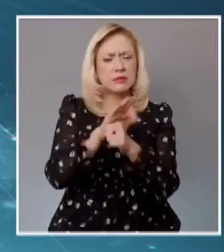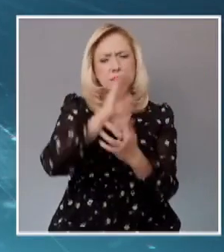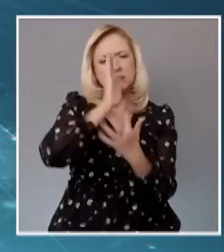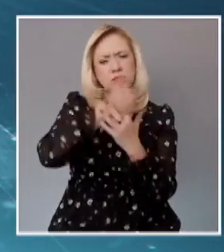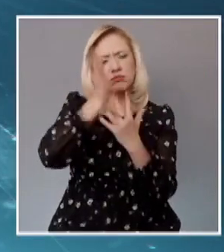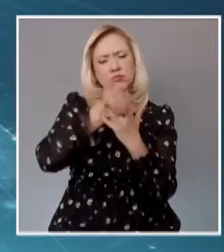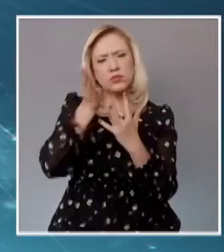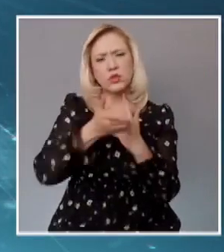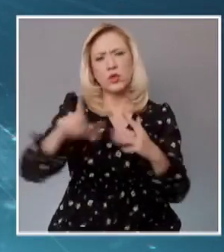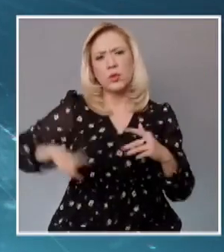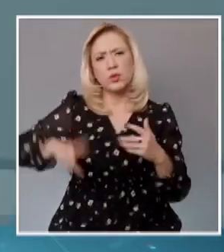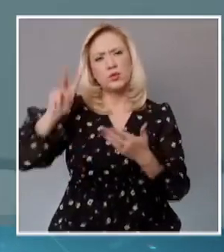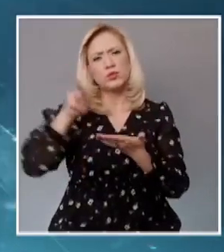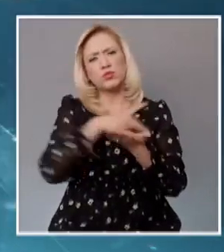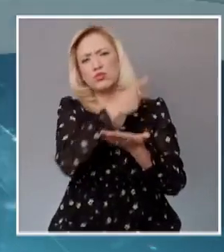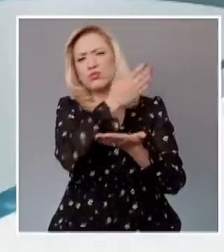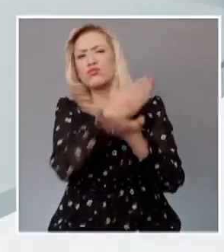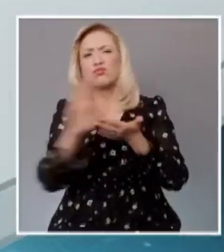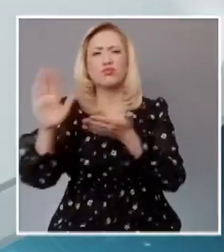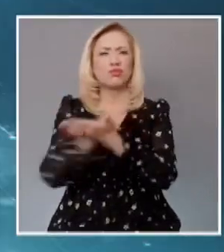justicia protector de derechos.